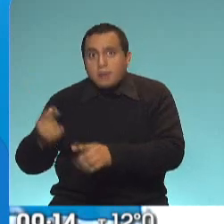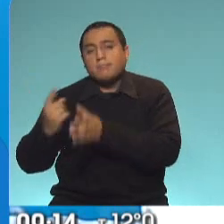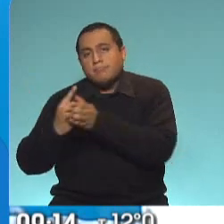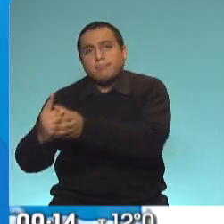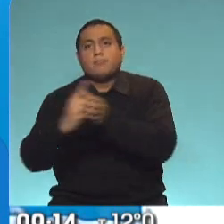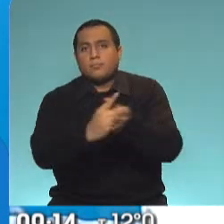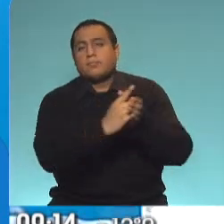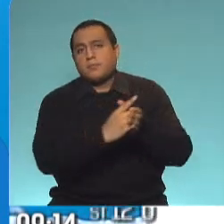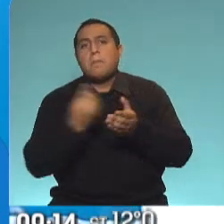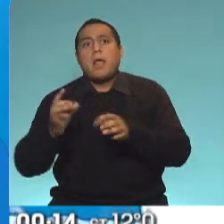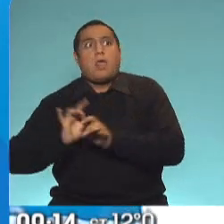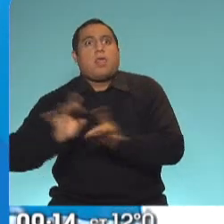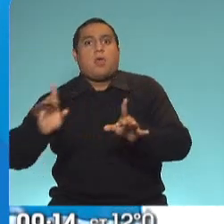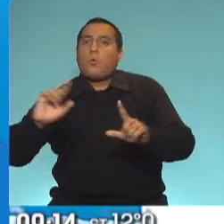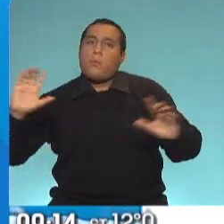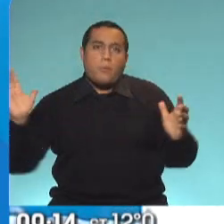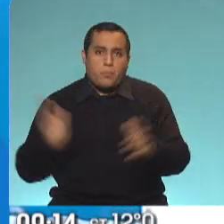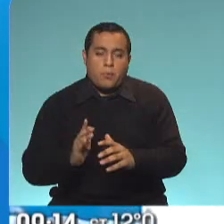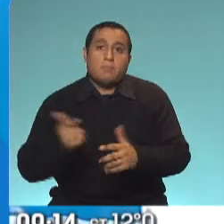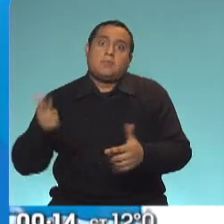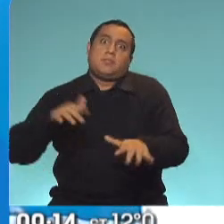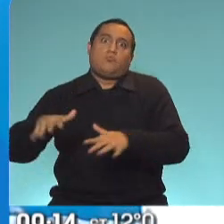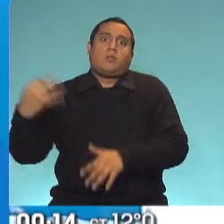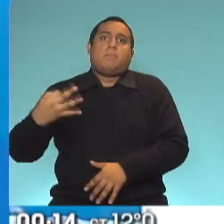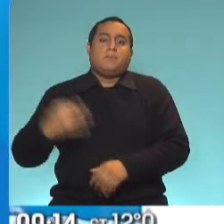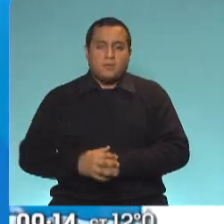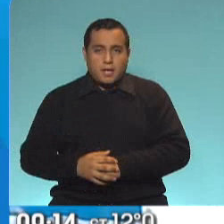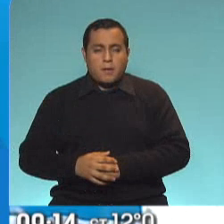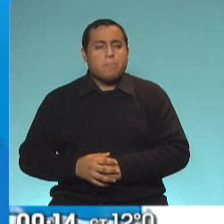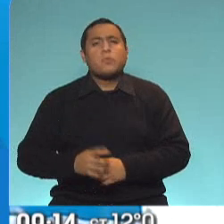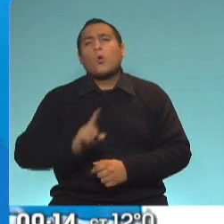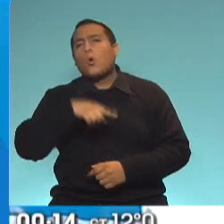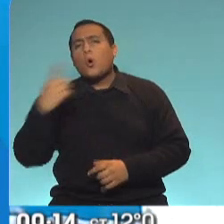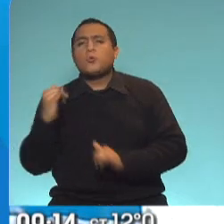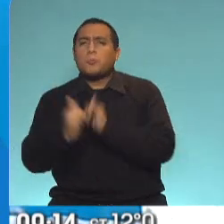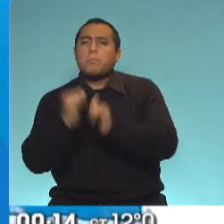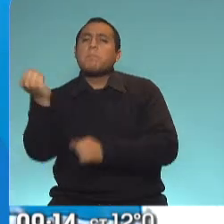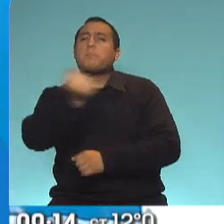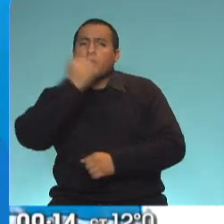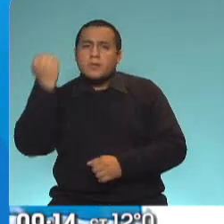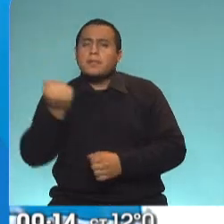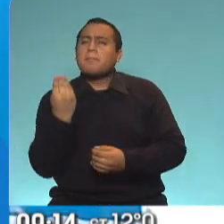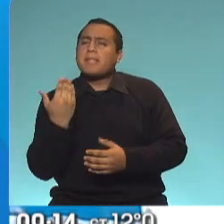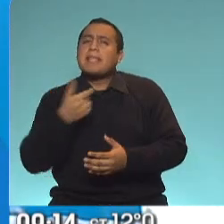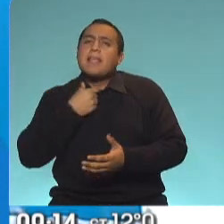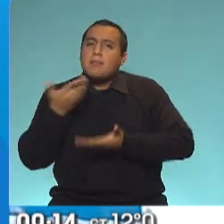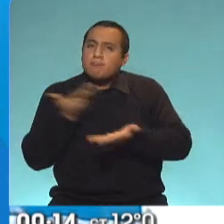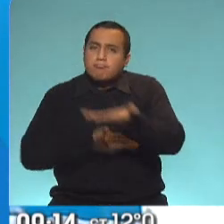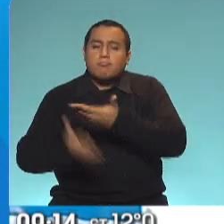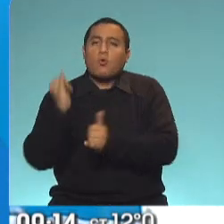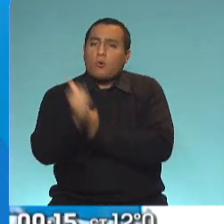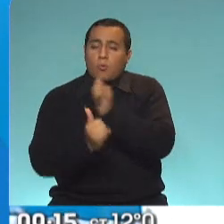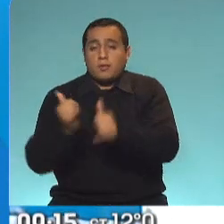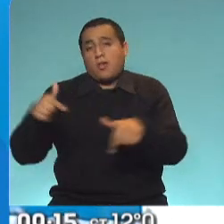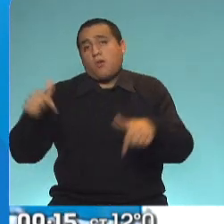la transmisión, sobre todo en esas situaciones particulares. El otro concepto importante que queríamos compartir en el día de hoy,